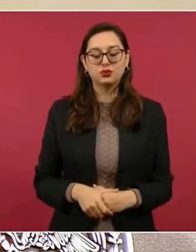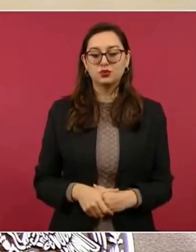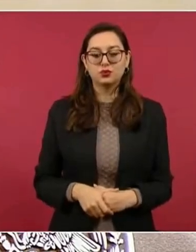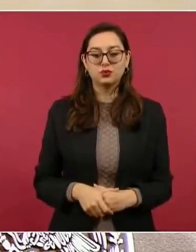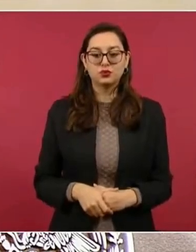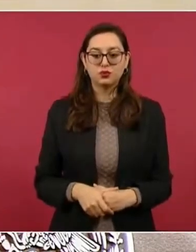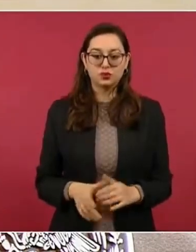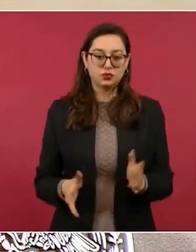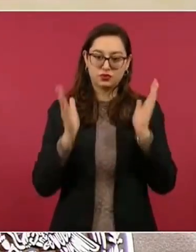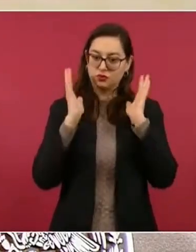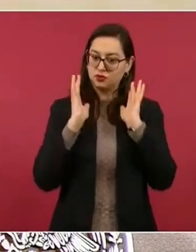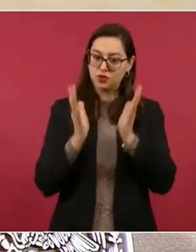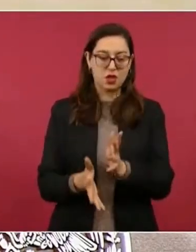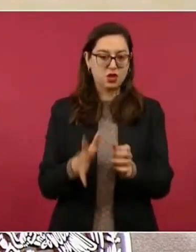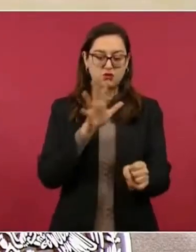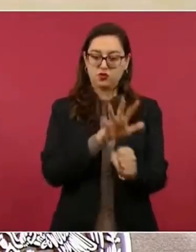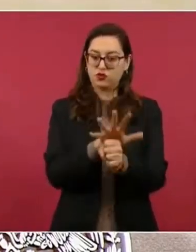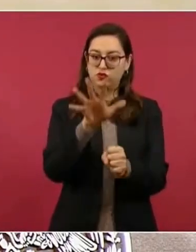Entonces ya,